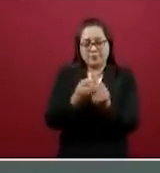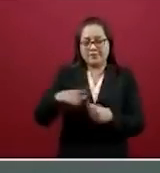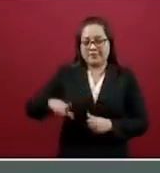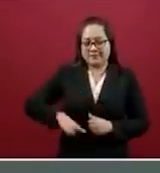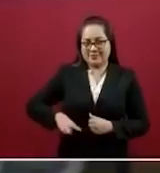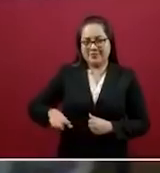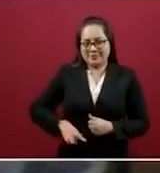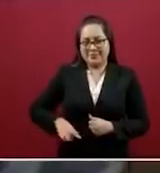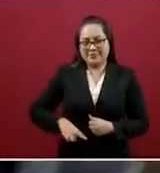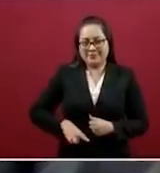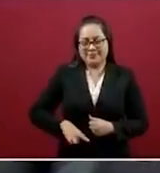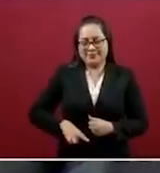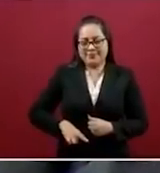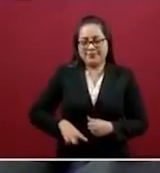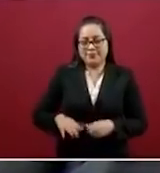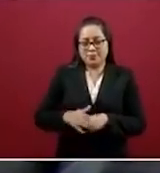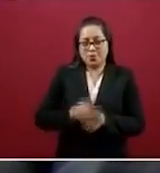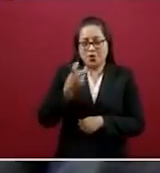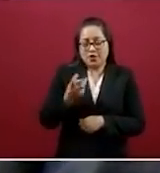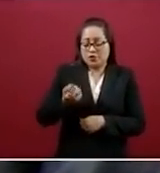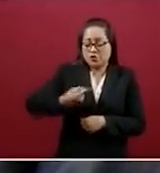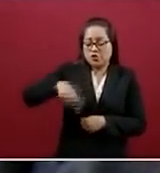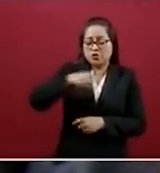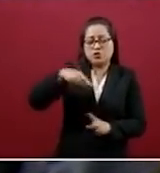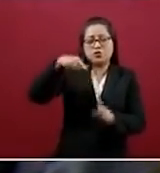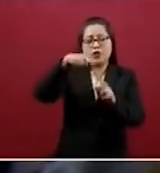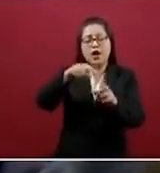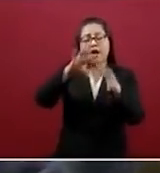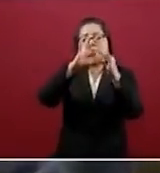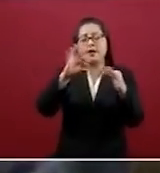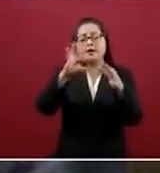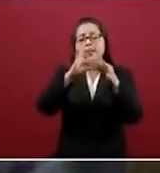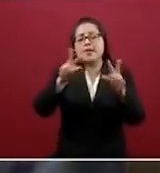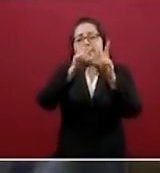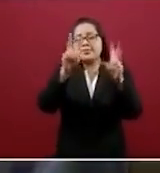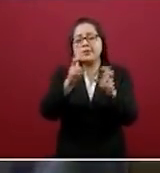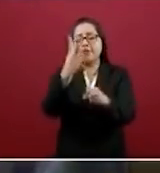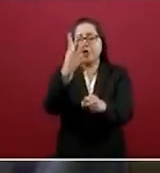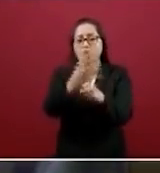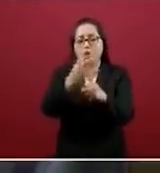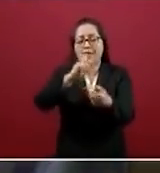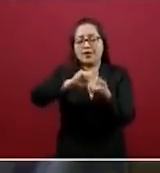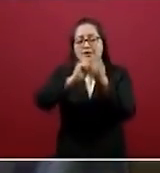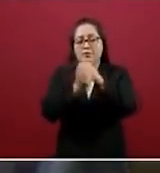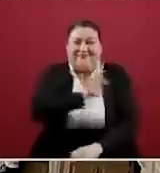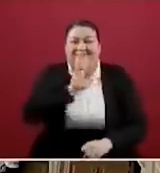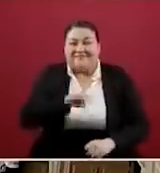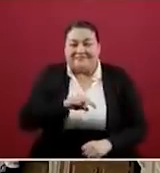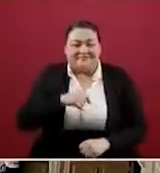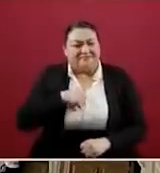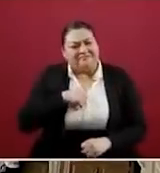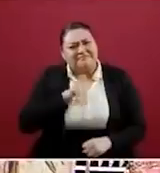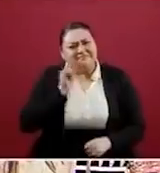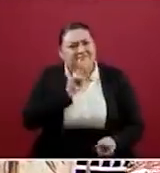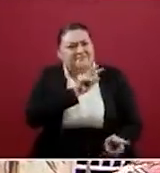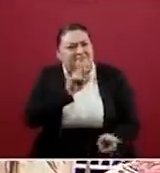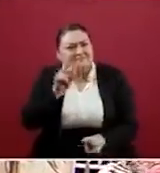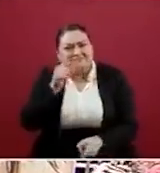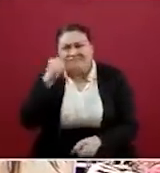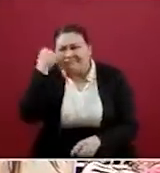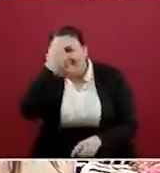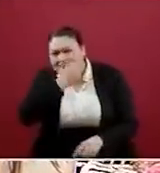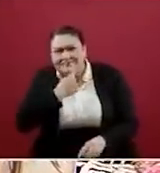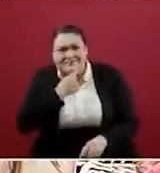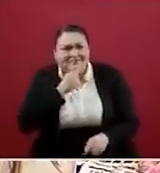eso hablamos de la cuarta transformación de la vida pública de México. Al respecto,